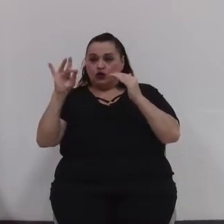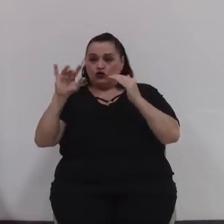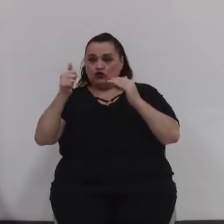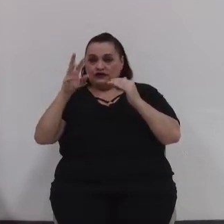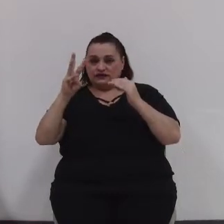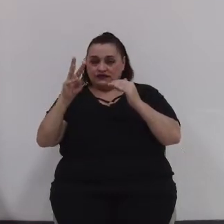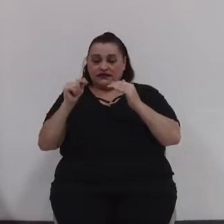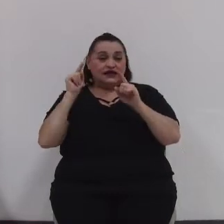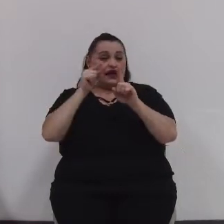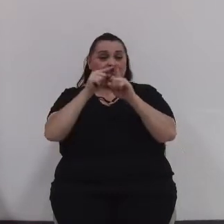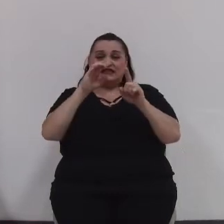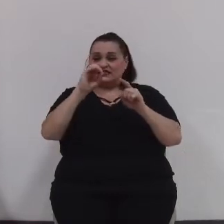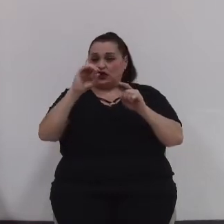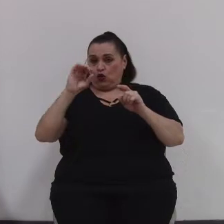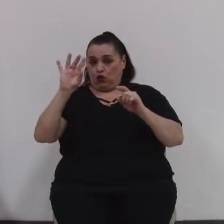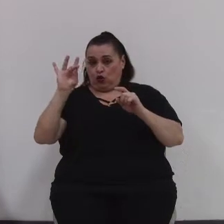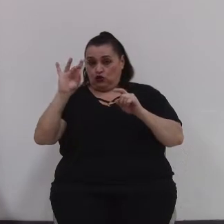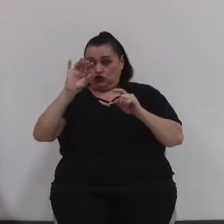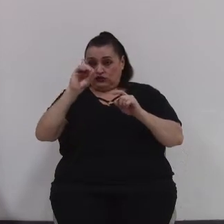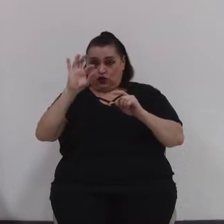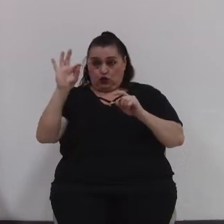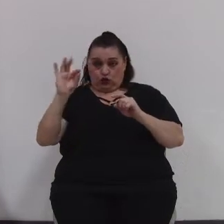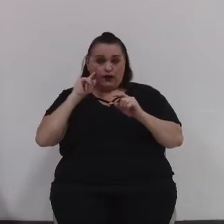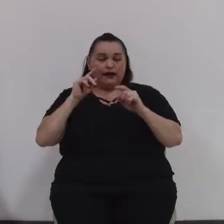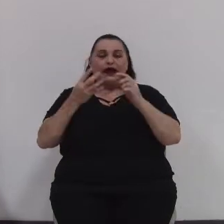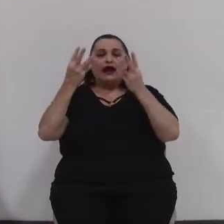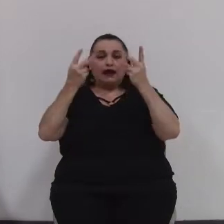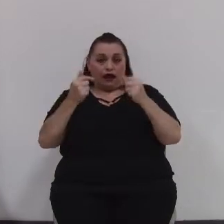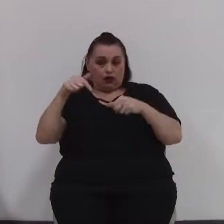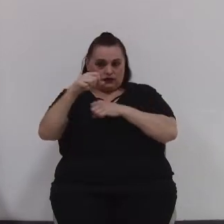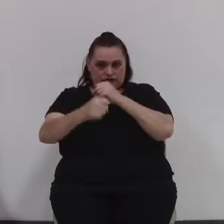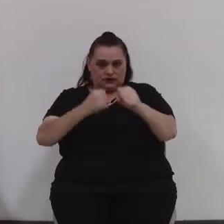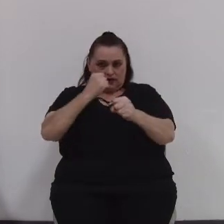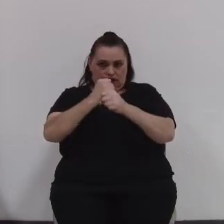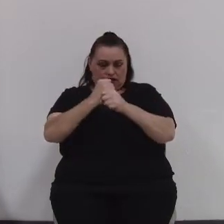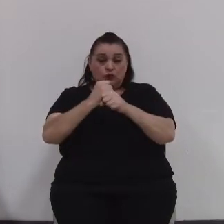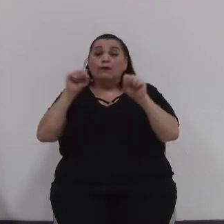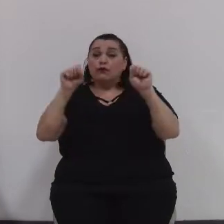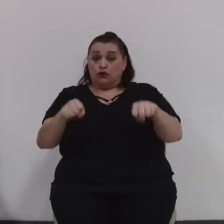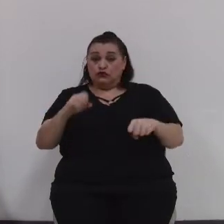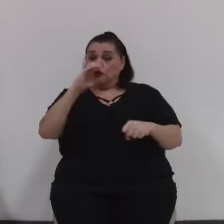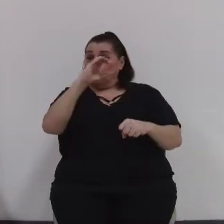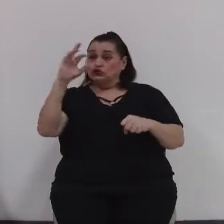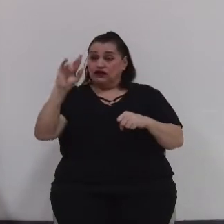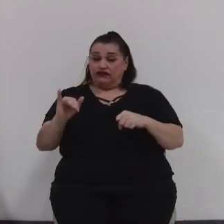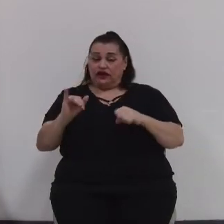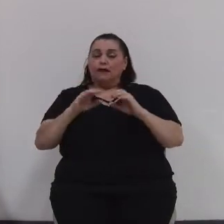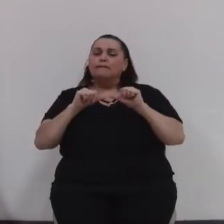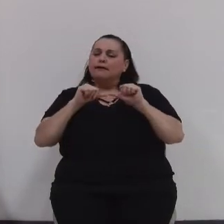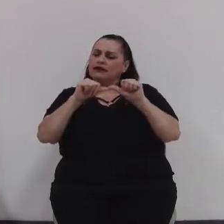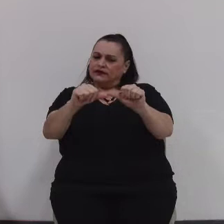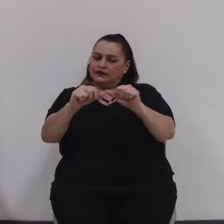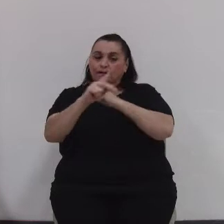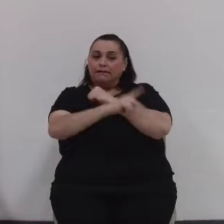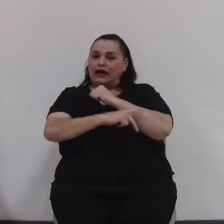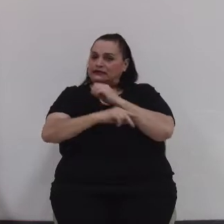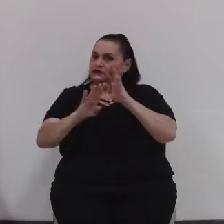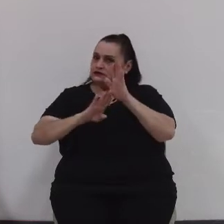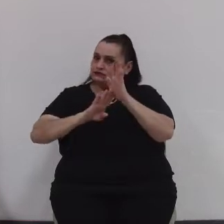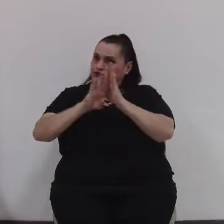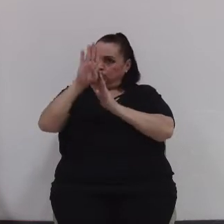0.0816 a 0.809, según el recálculo hecho este año. No obstante, Costa Rica se mantiene entre el grupo de países de muy alto